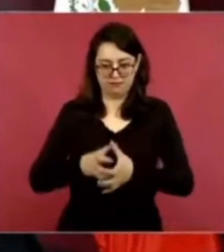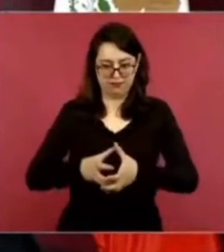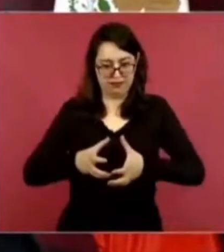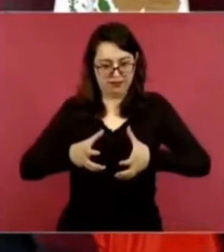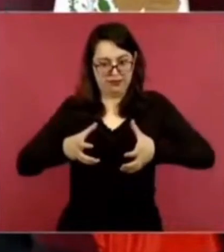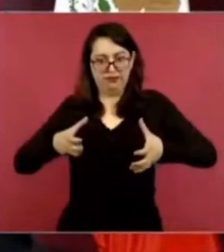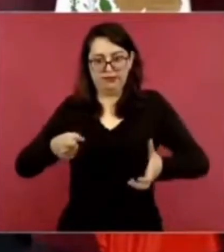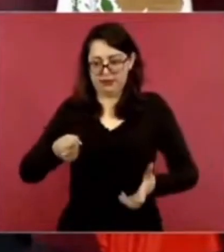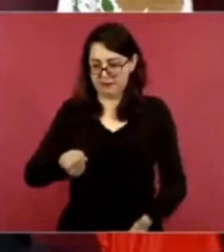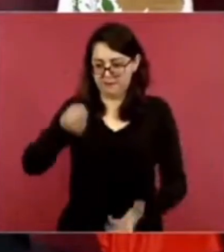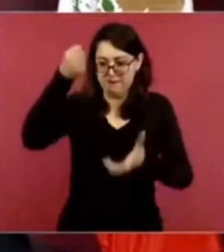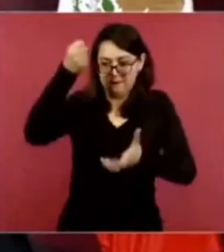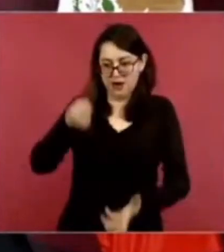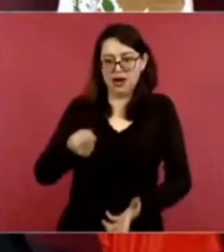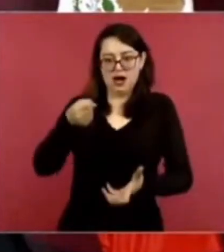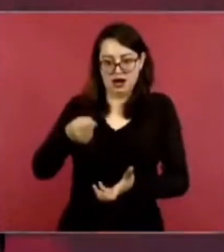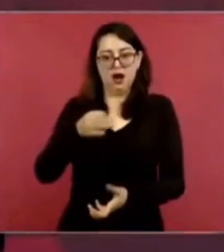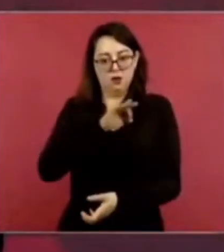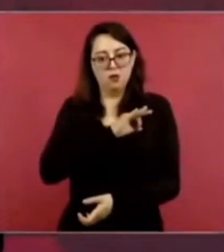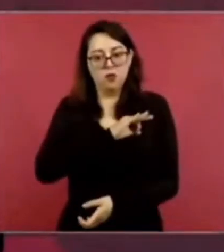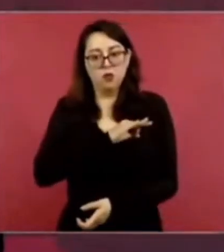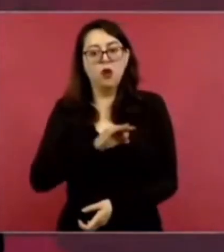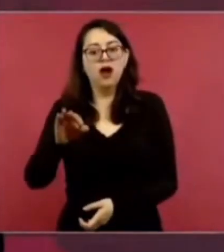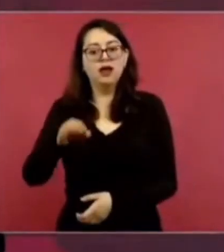cuando producen.